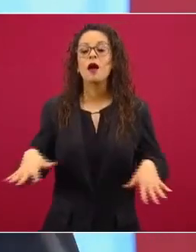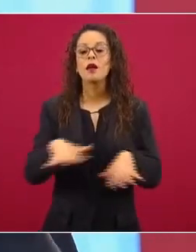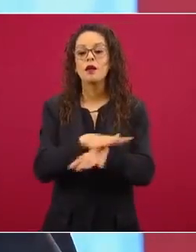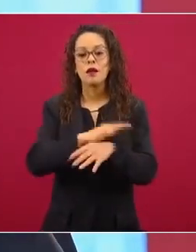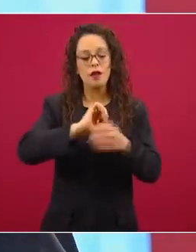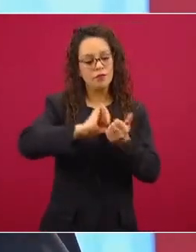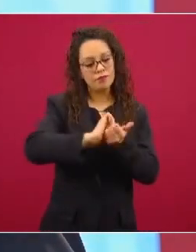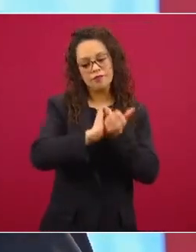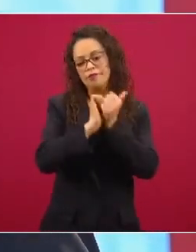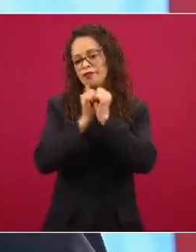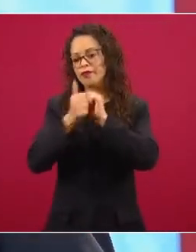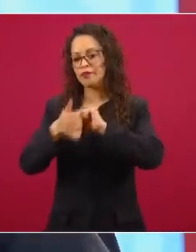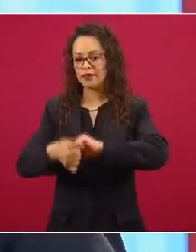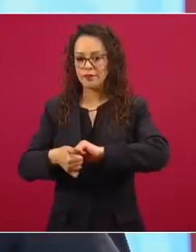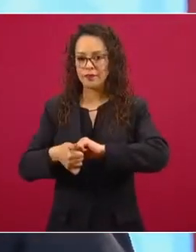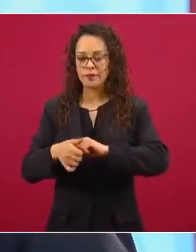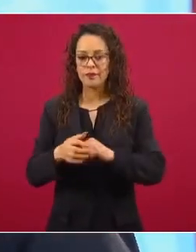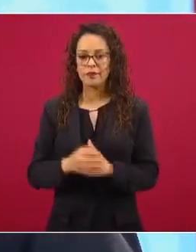sucedido